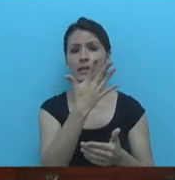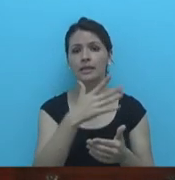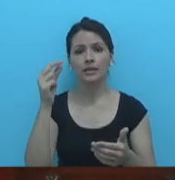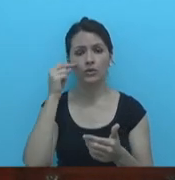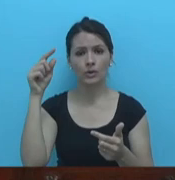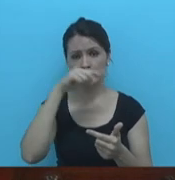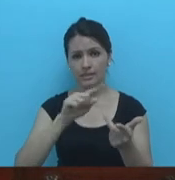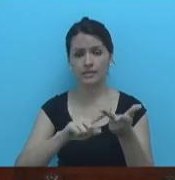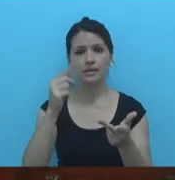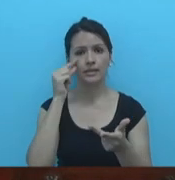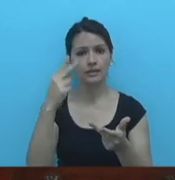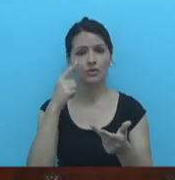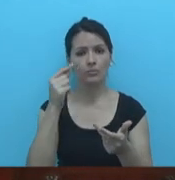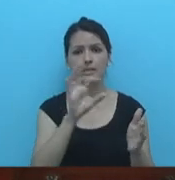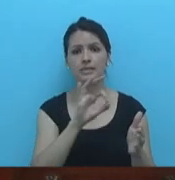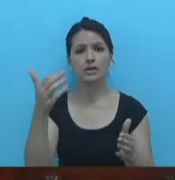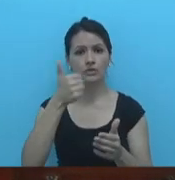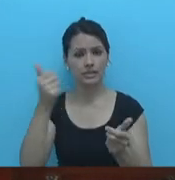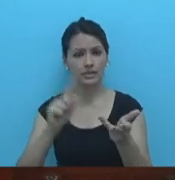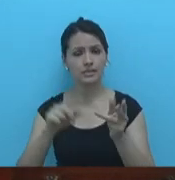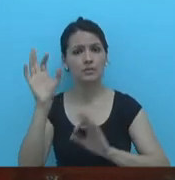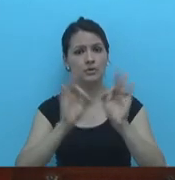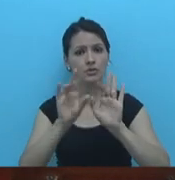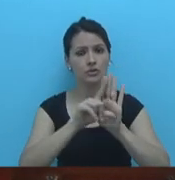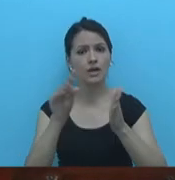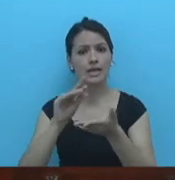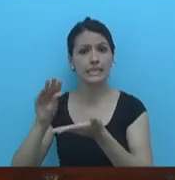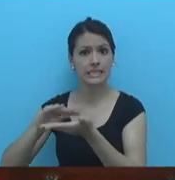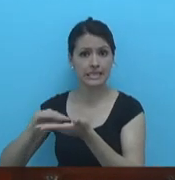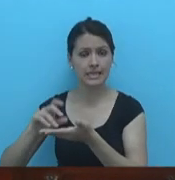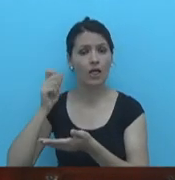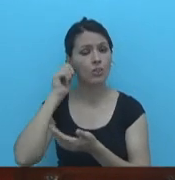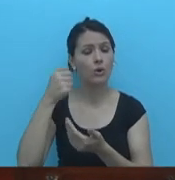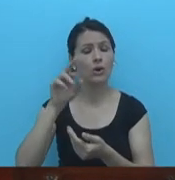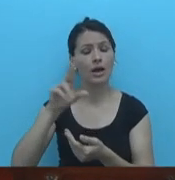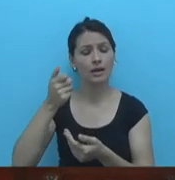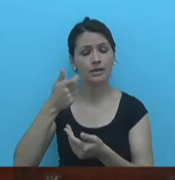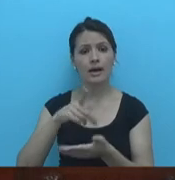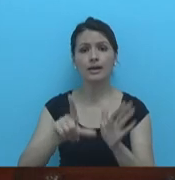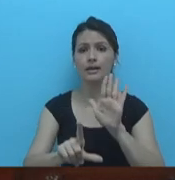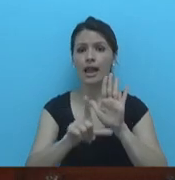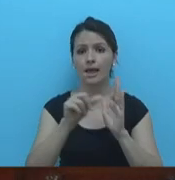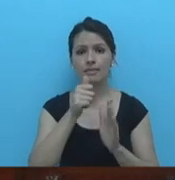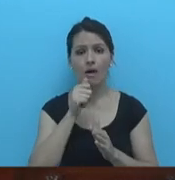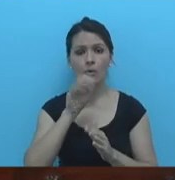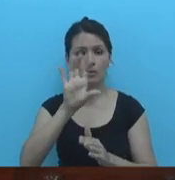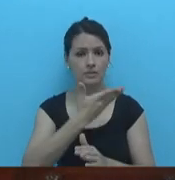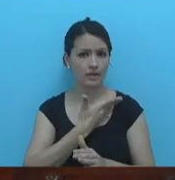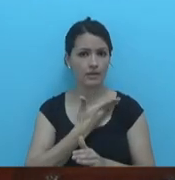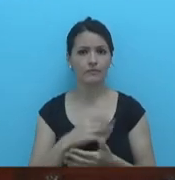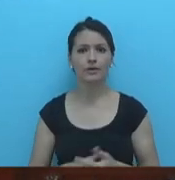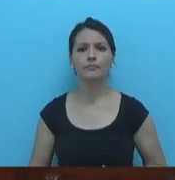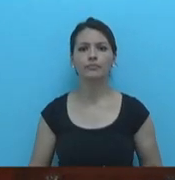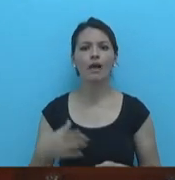31.547, 32.066, proyecto de ley de la senadora Berra por el cual se implementa la ley de aguas de Santa Fe. No tiene